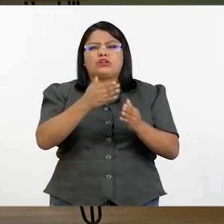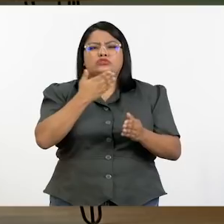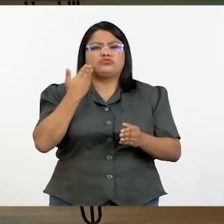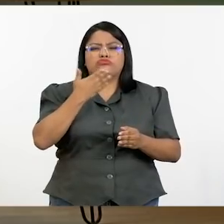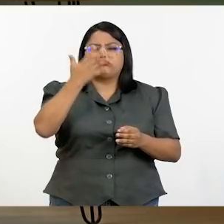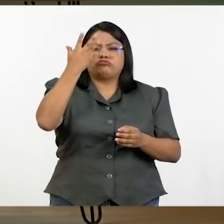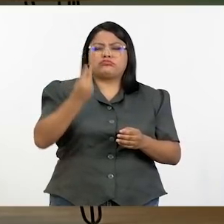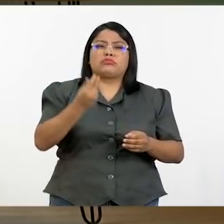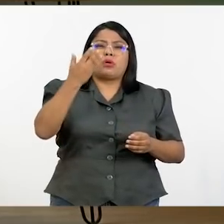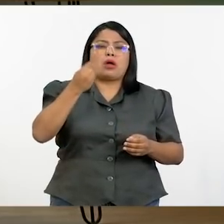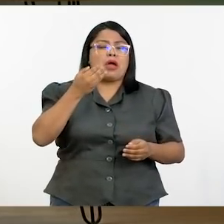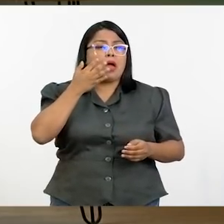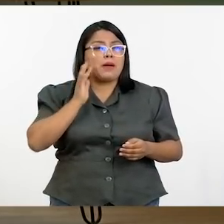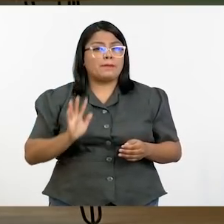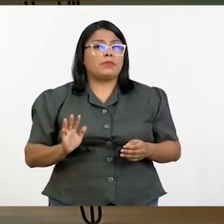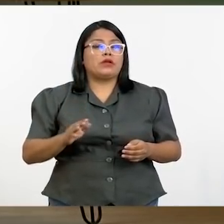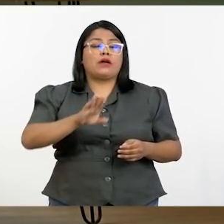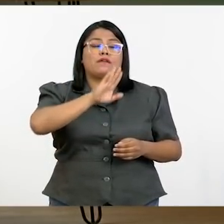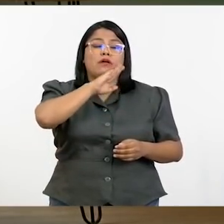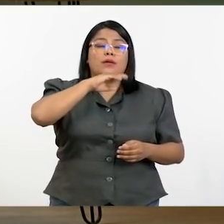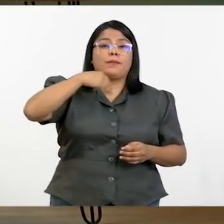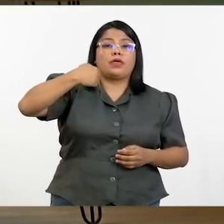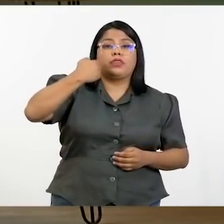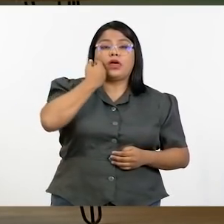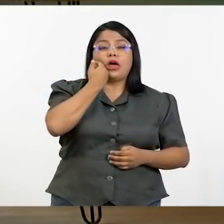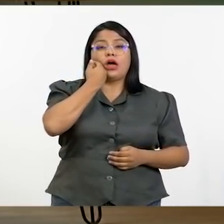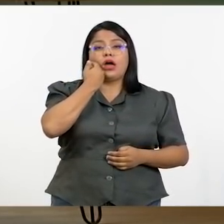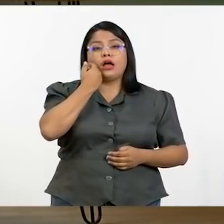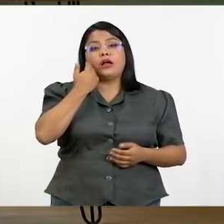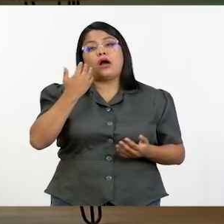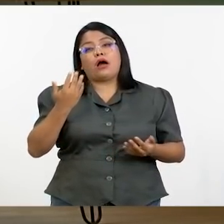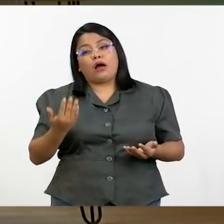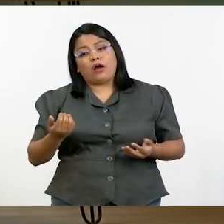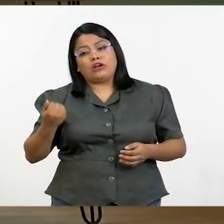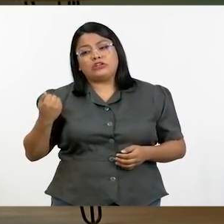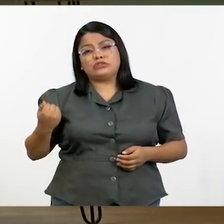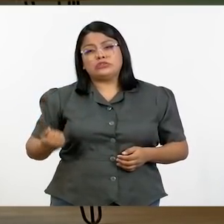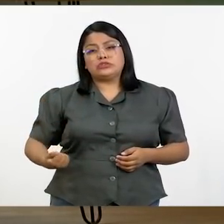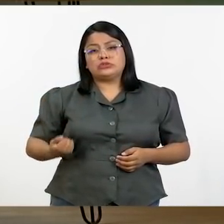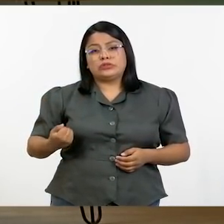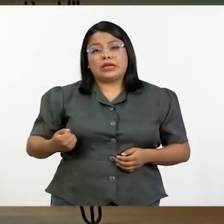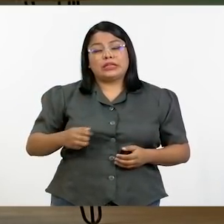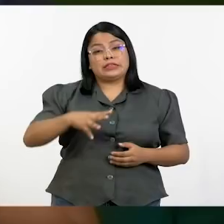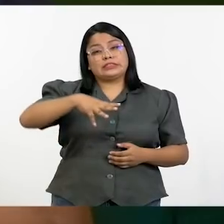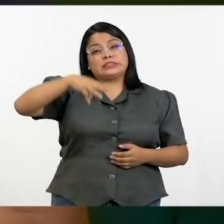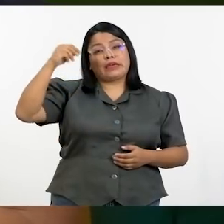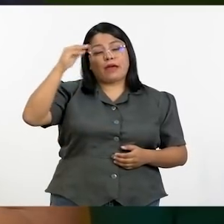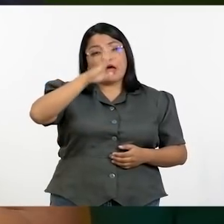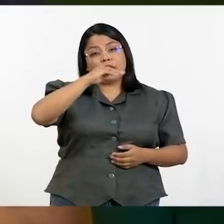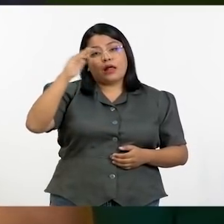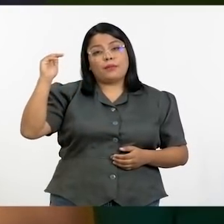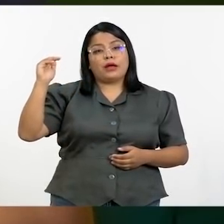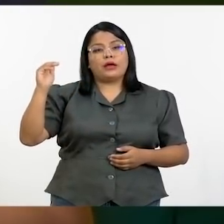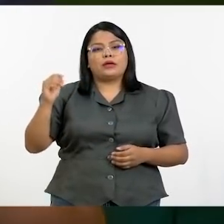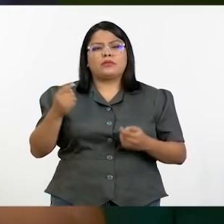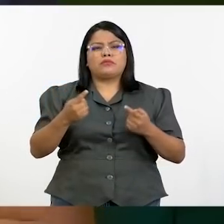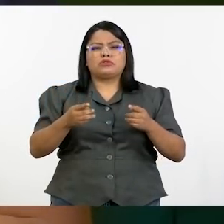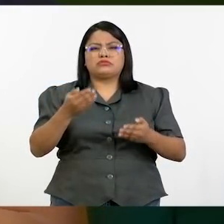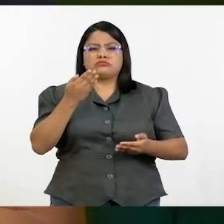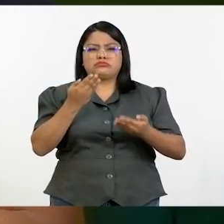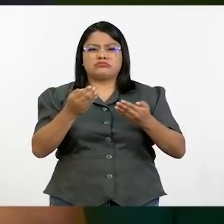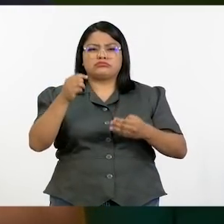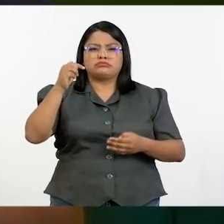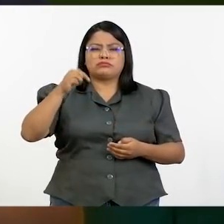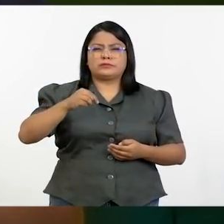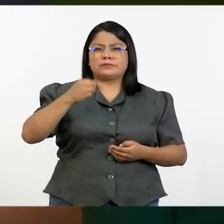situaciones más cotidianas como una enfermedad o que el estudiante tenga que salir del país, entre otras. Pero ¿qué te